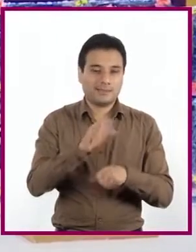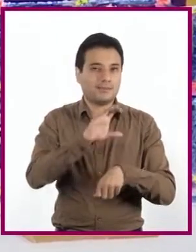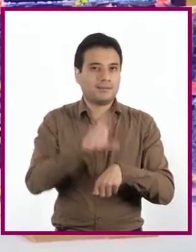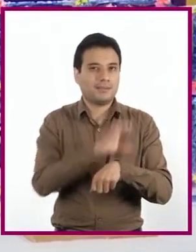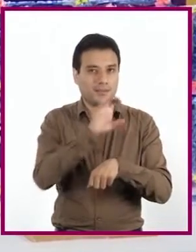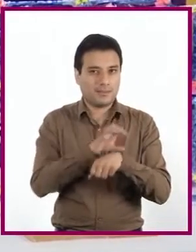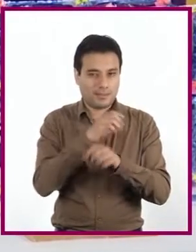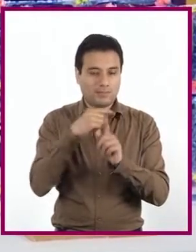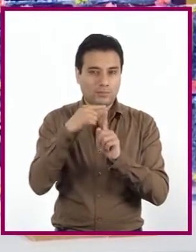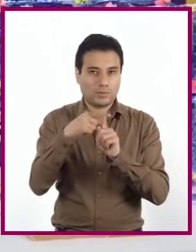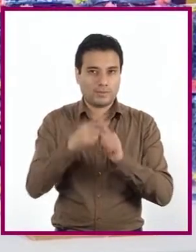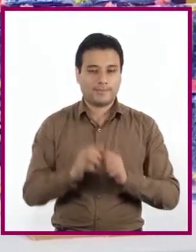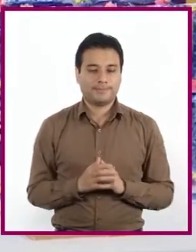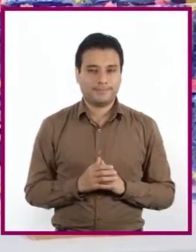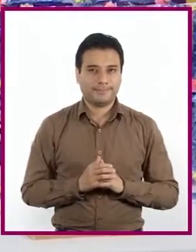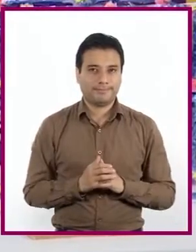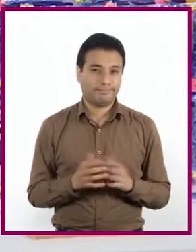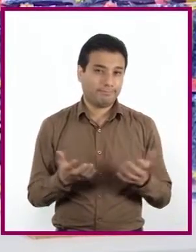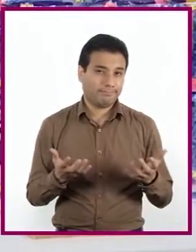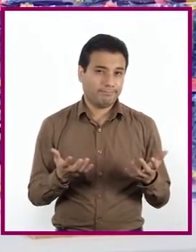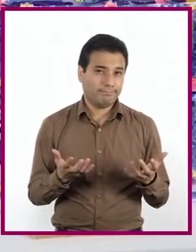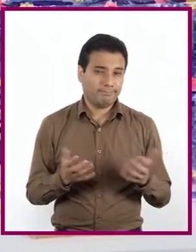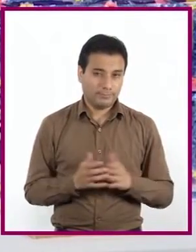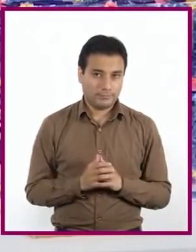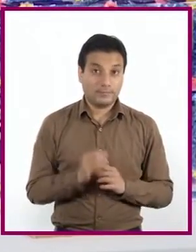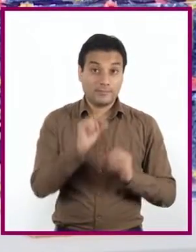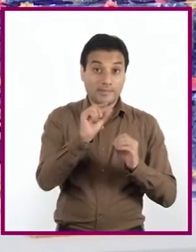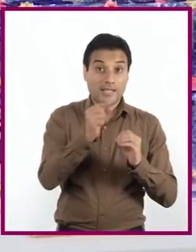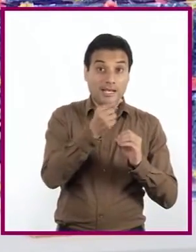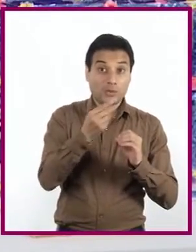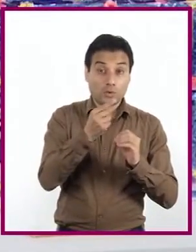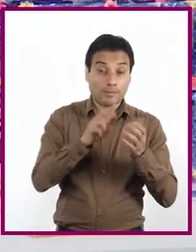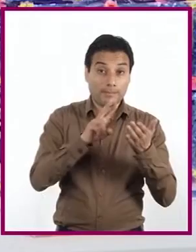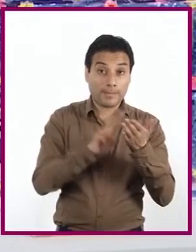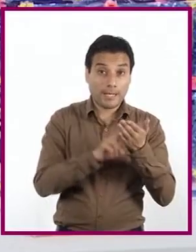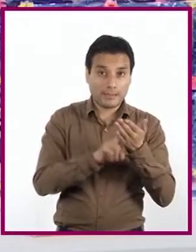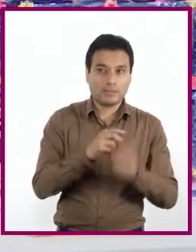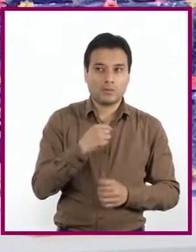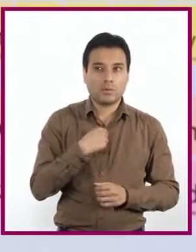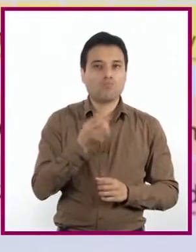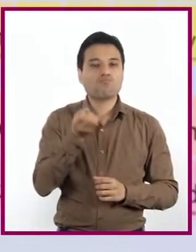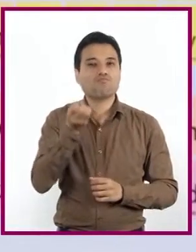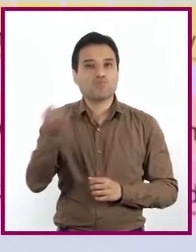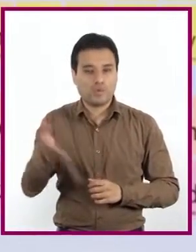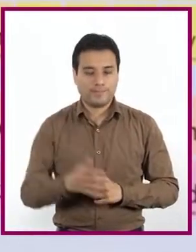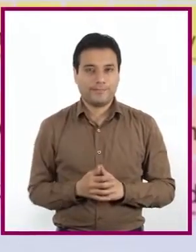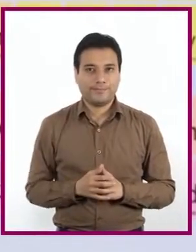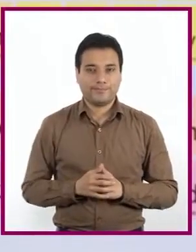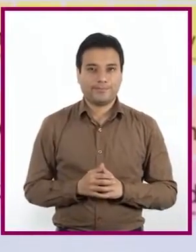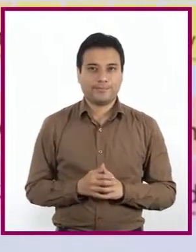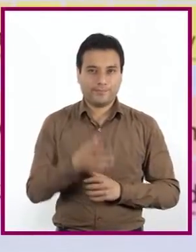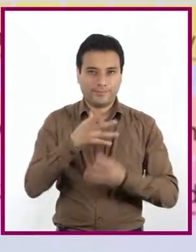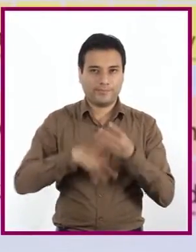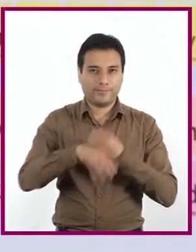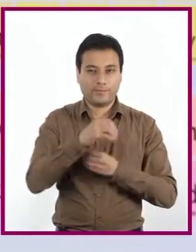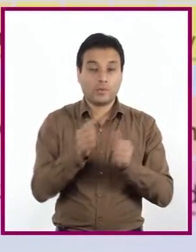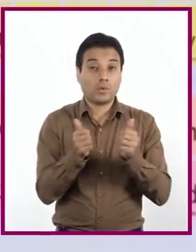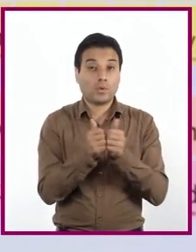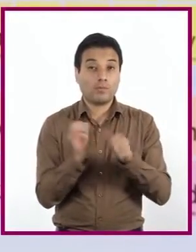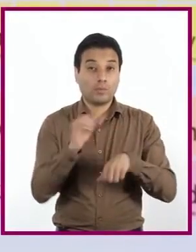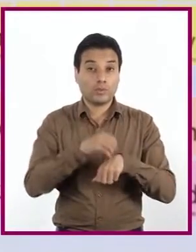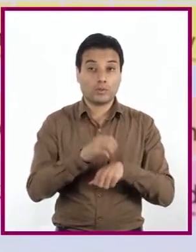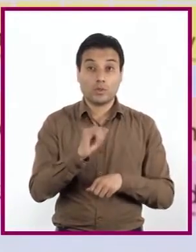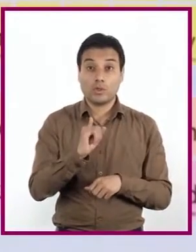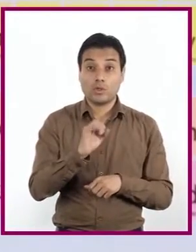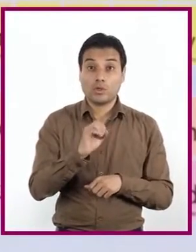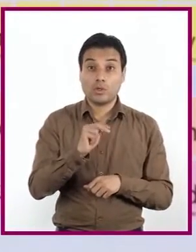carga positiva, es decir, los que cedieron electrones de valencia. Los compuestos iónicos los